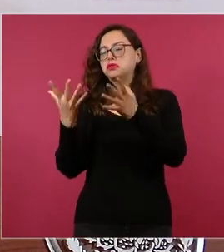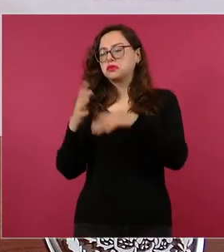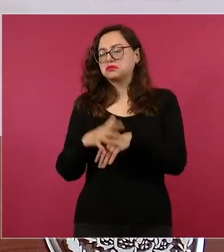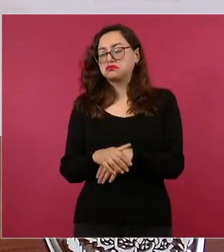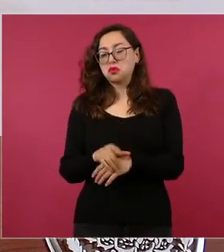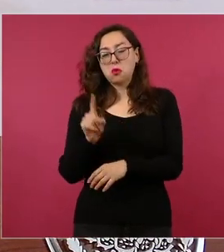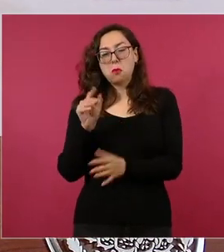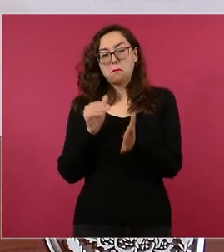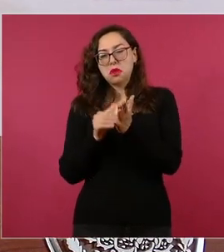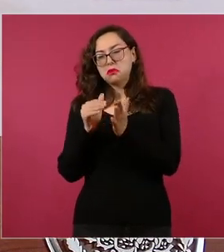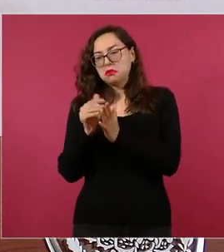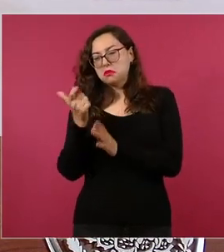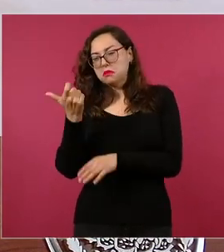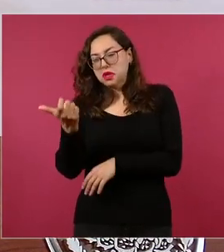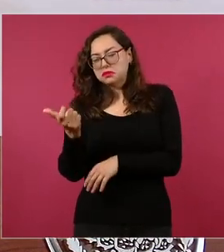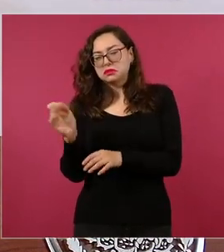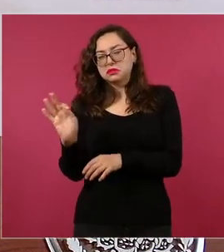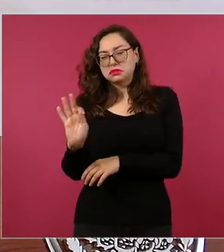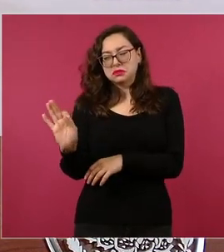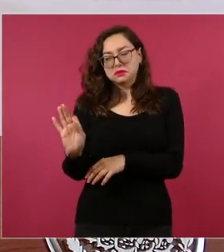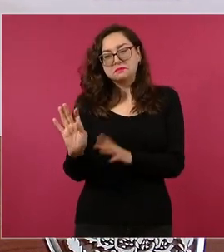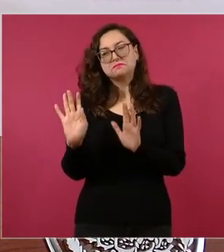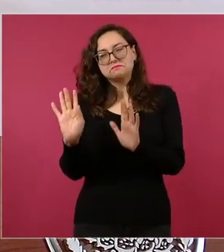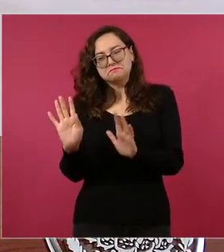hablando de